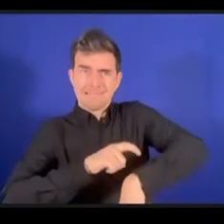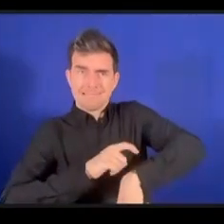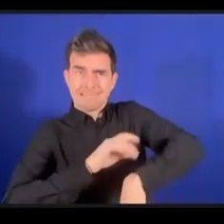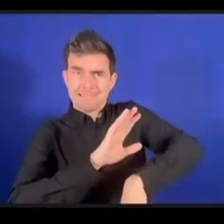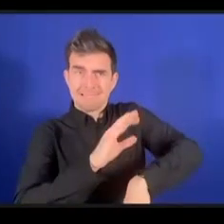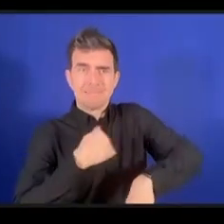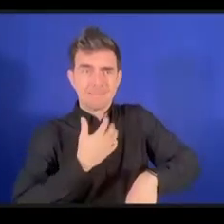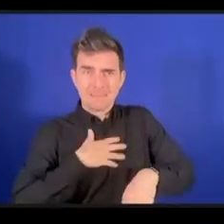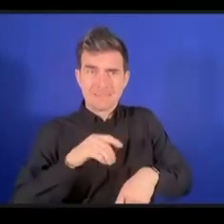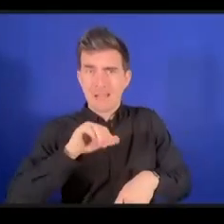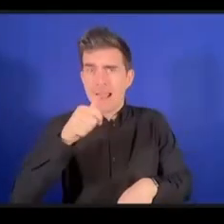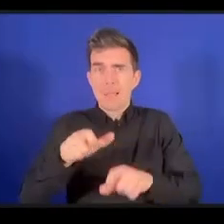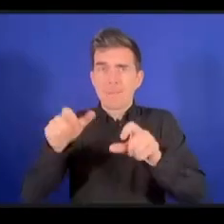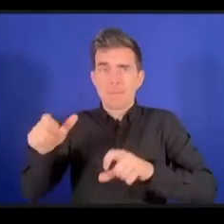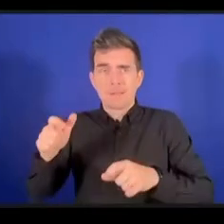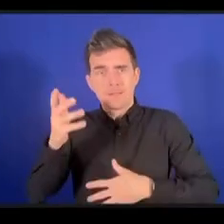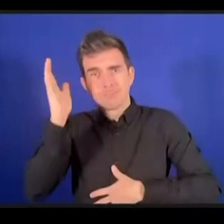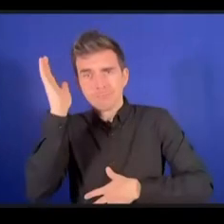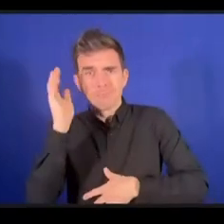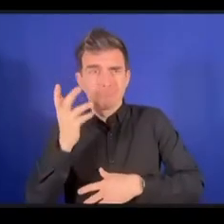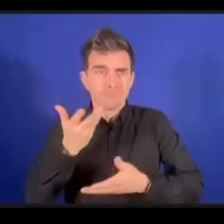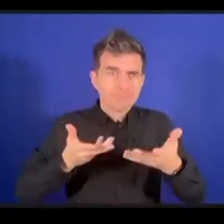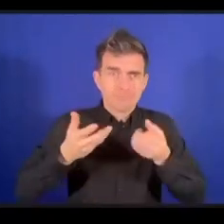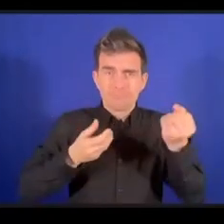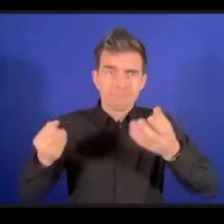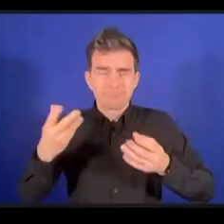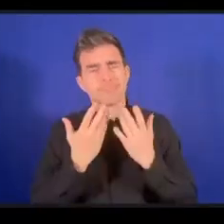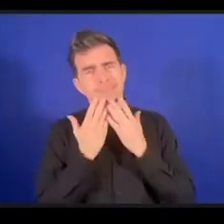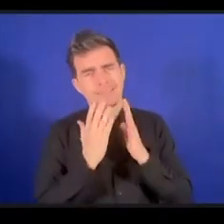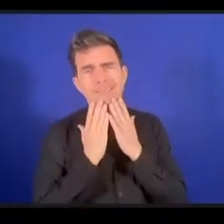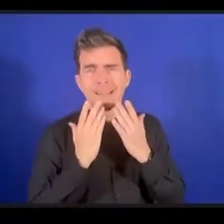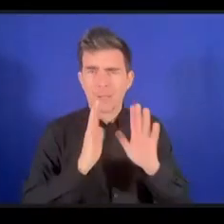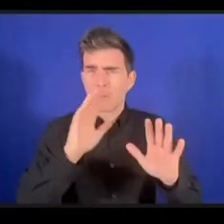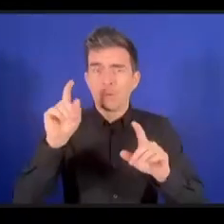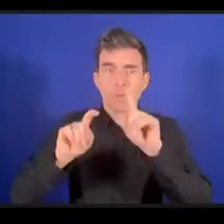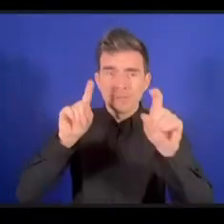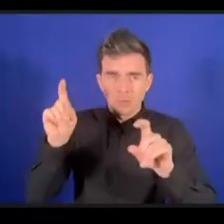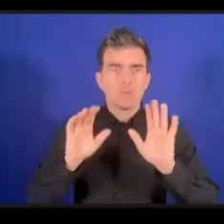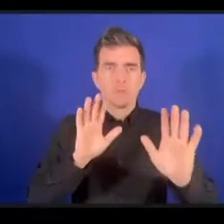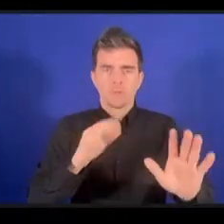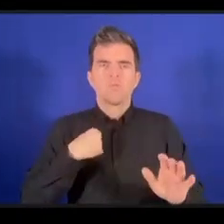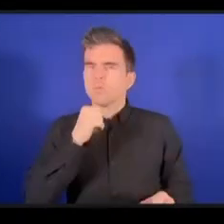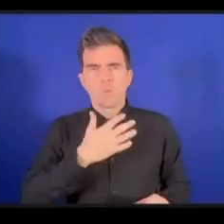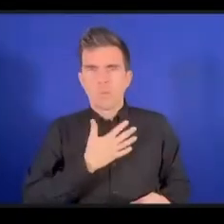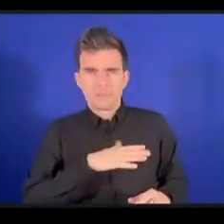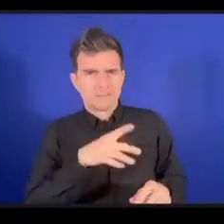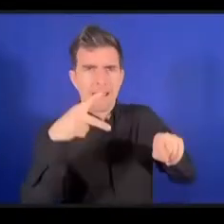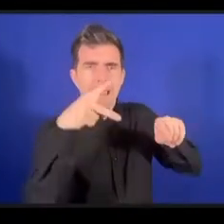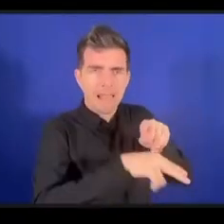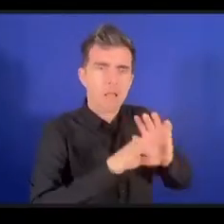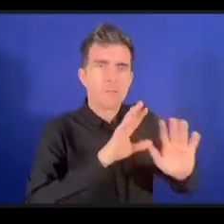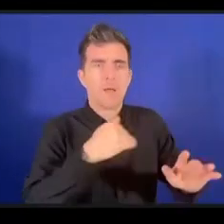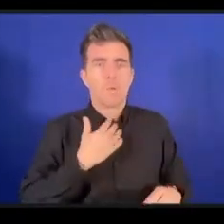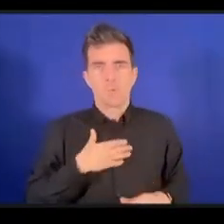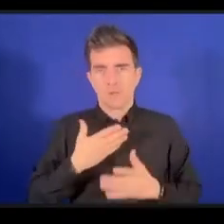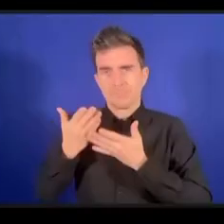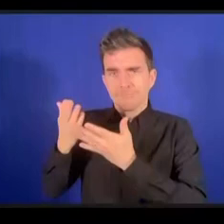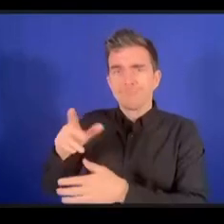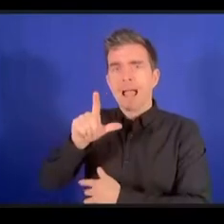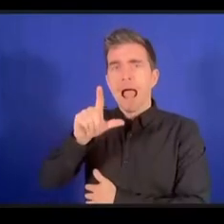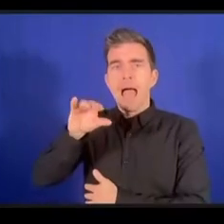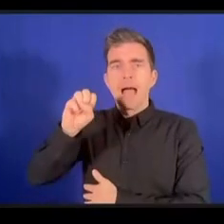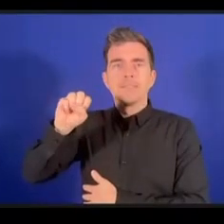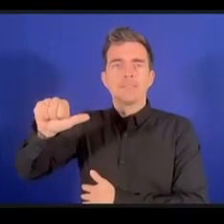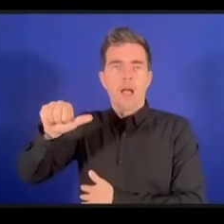están aquí haciendo Cola y que pues quieren no quiero interrumpirle pero también quiero dar la posibilidad a Lisa a